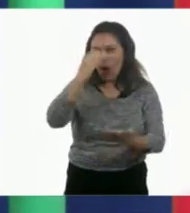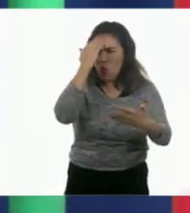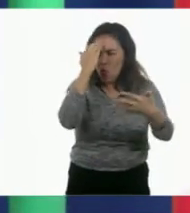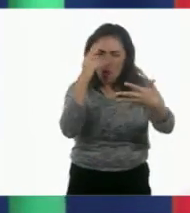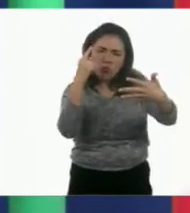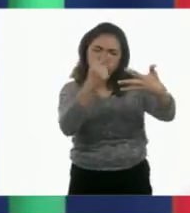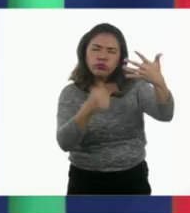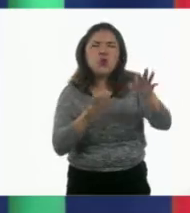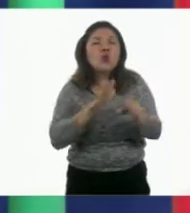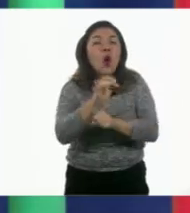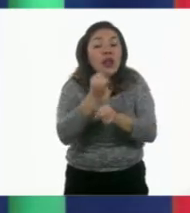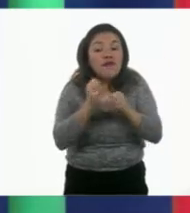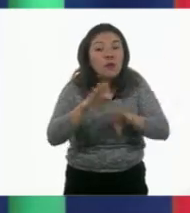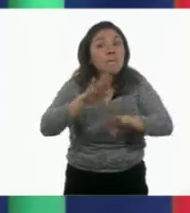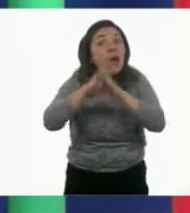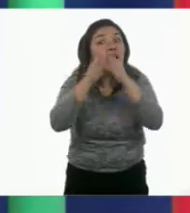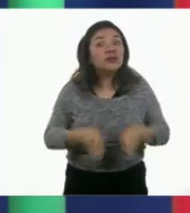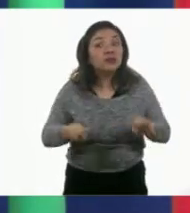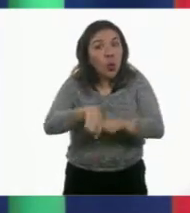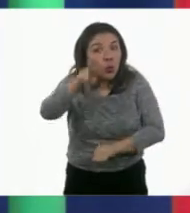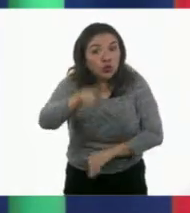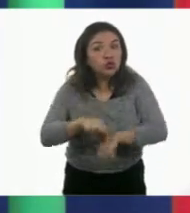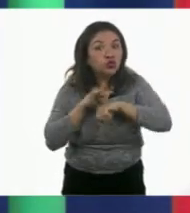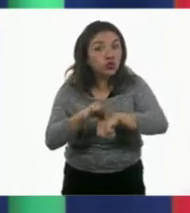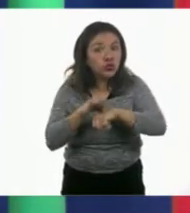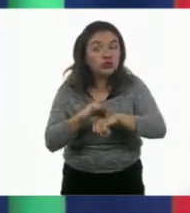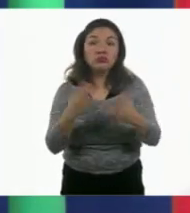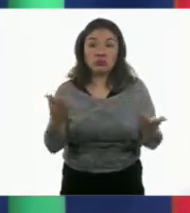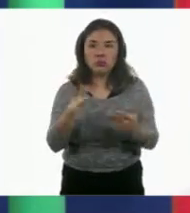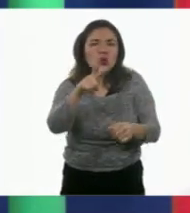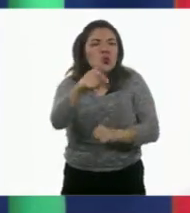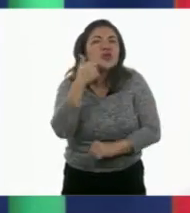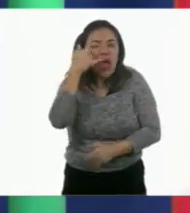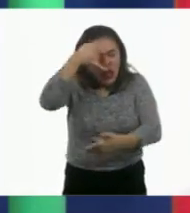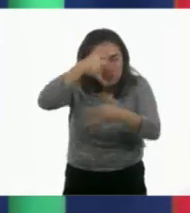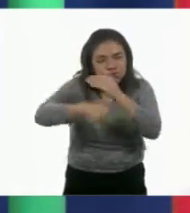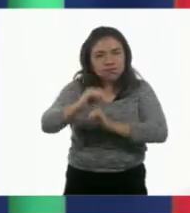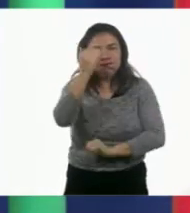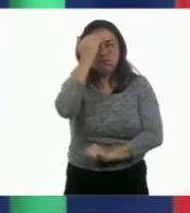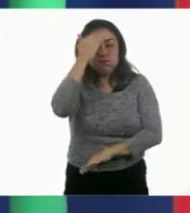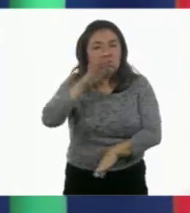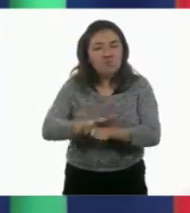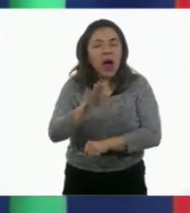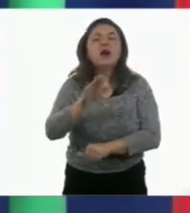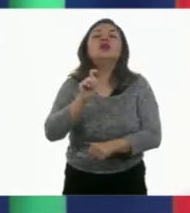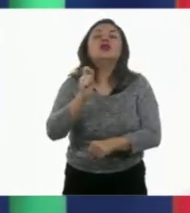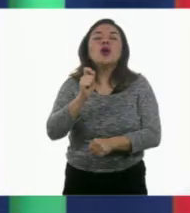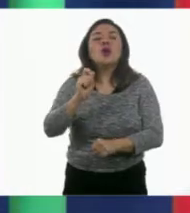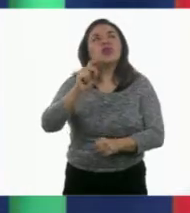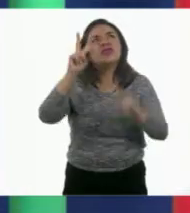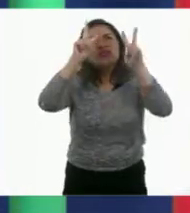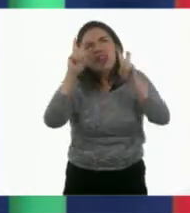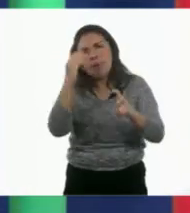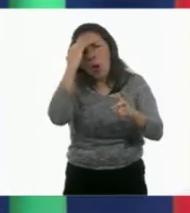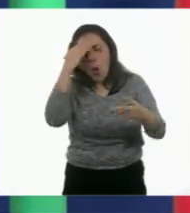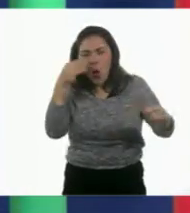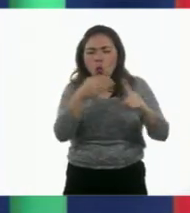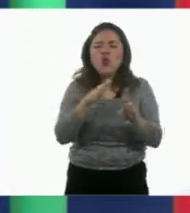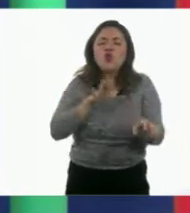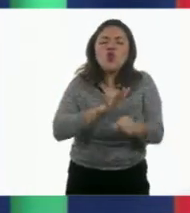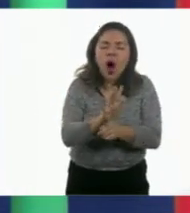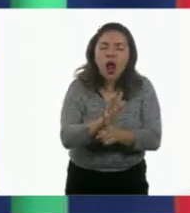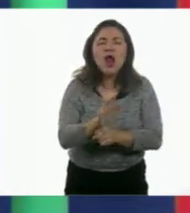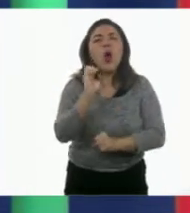es la información más importante de la que quieres saber, qué conozco del tema,